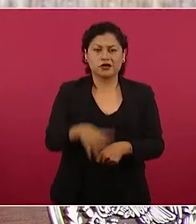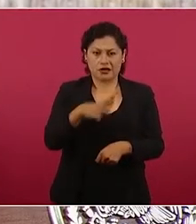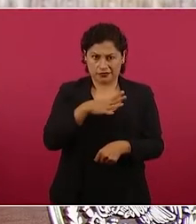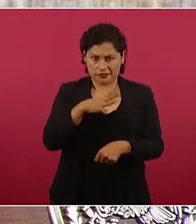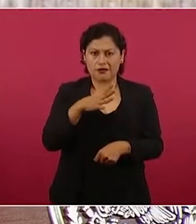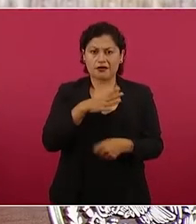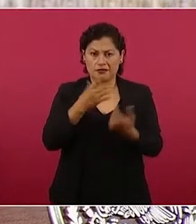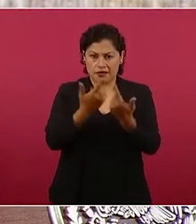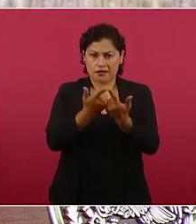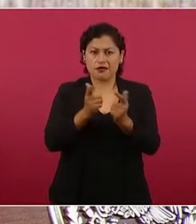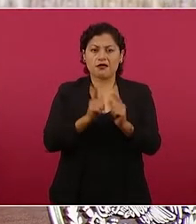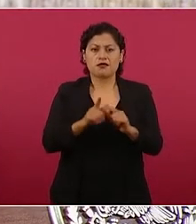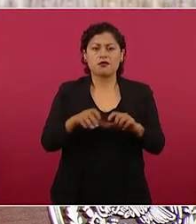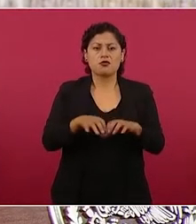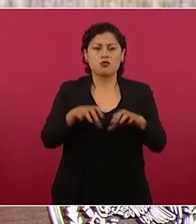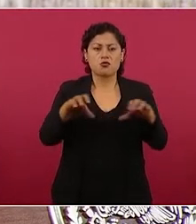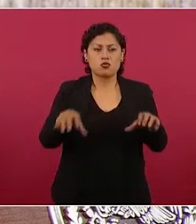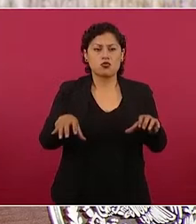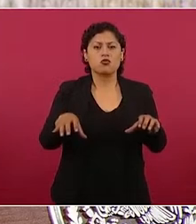muy